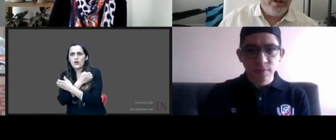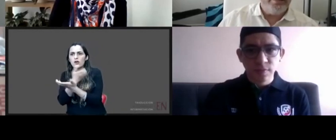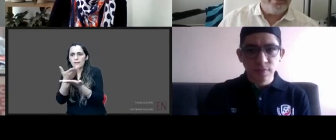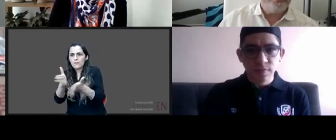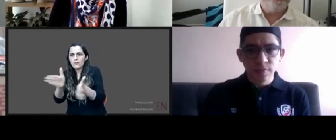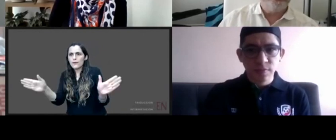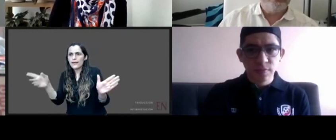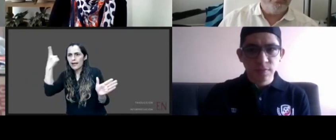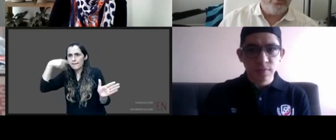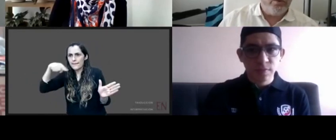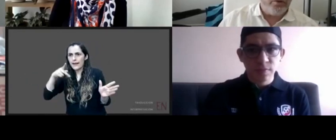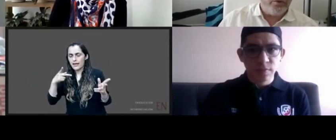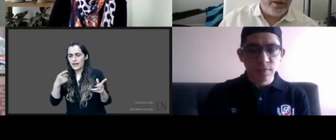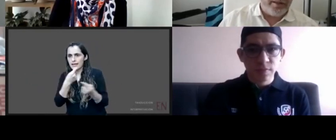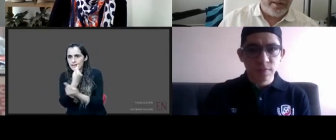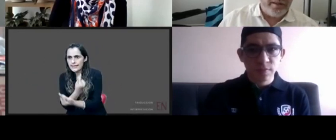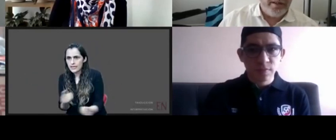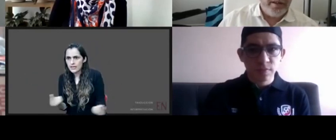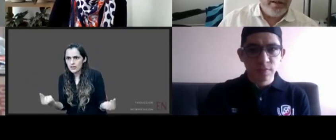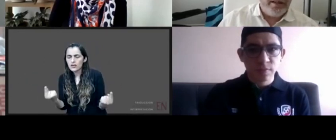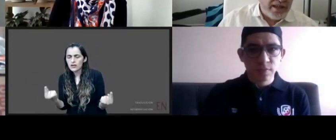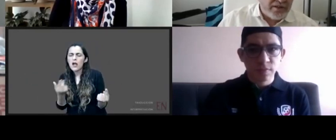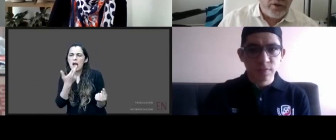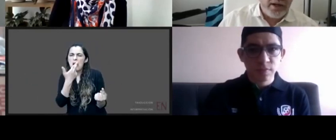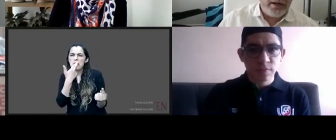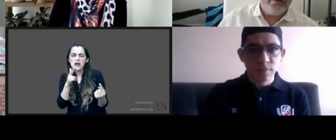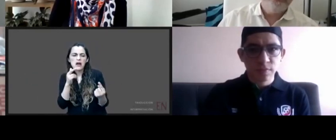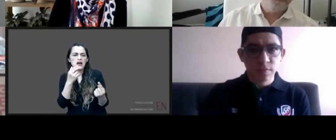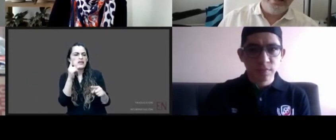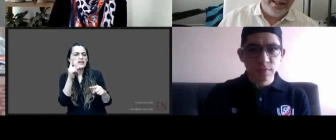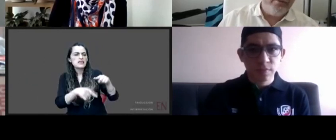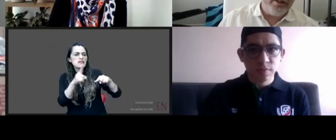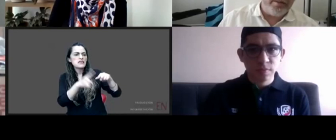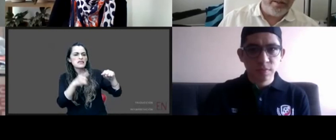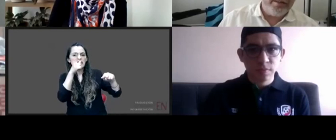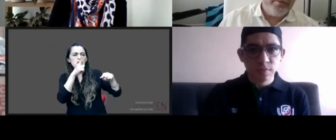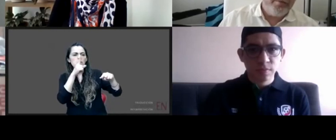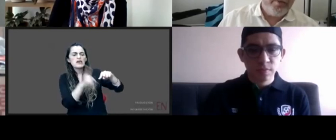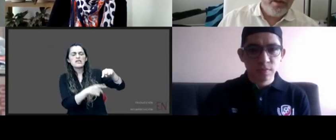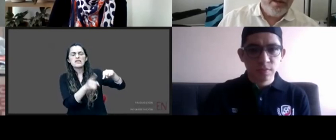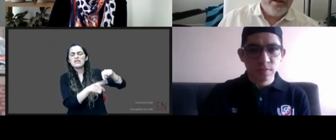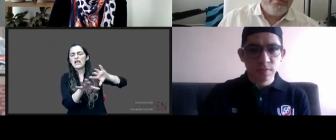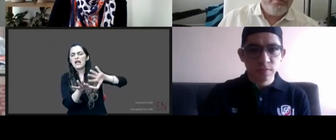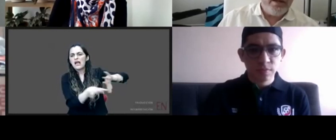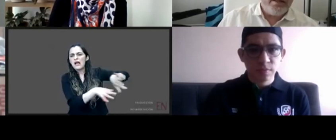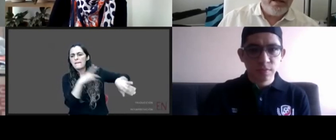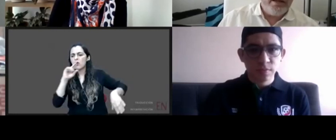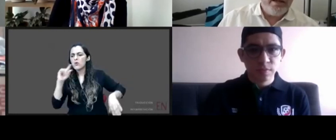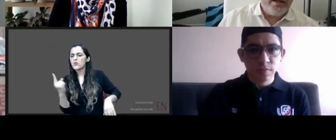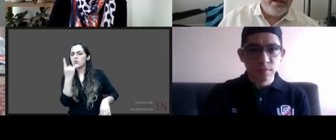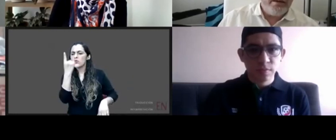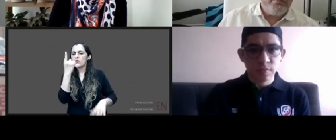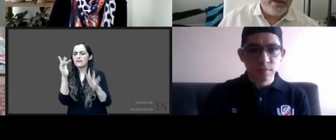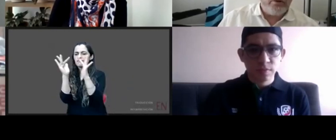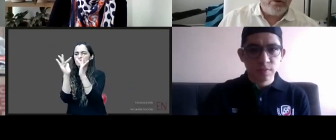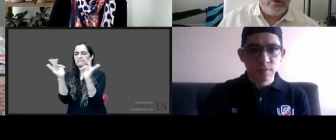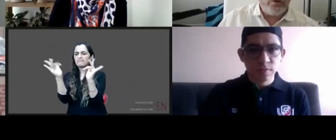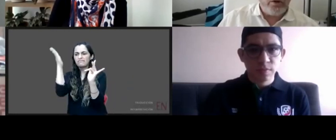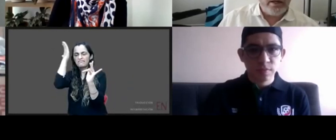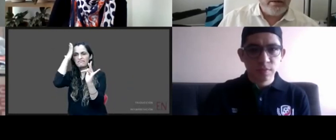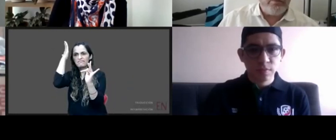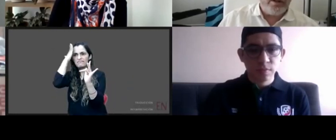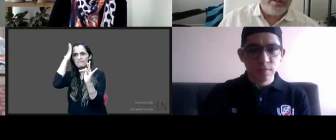como identidad común de los franceses. Y eso era en el francés. Bien,